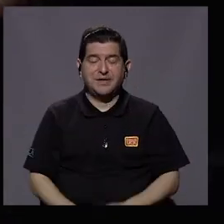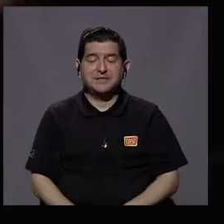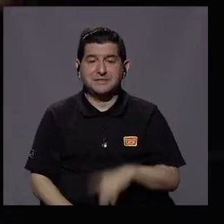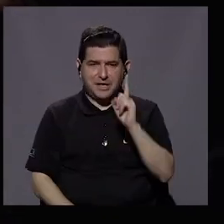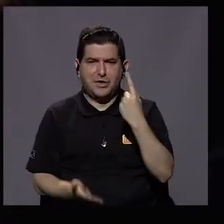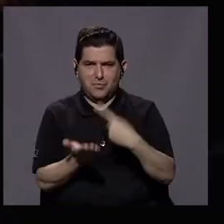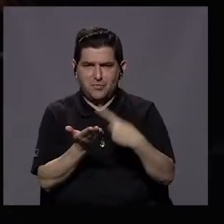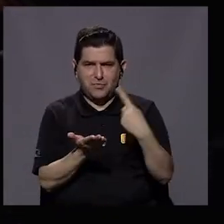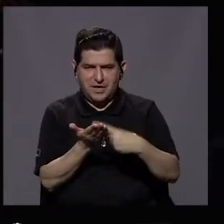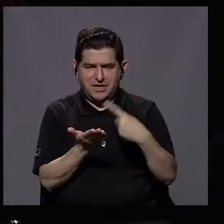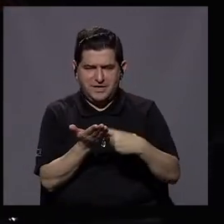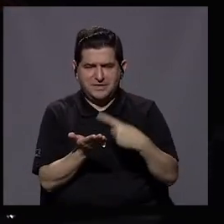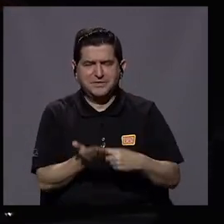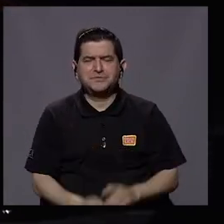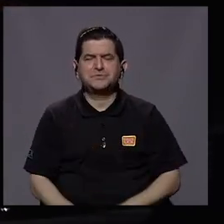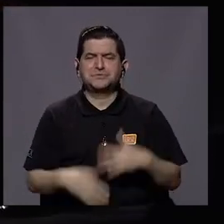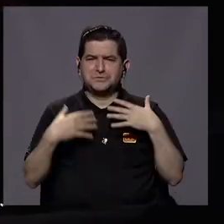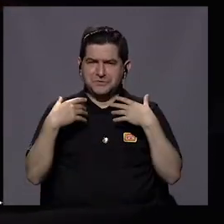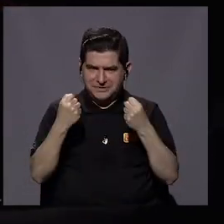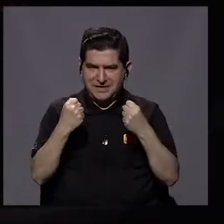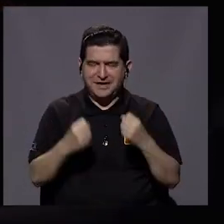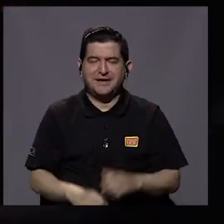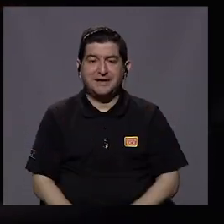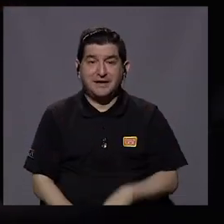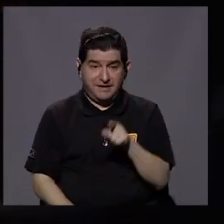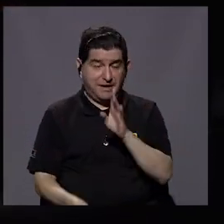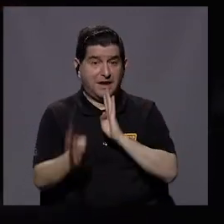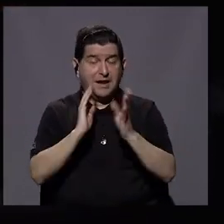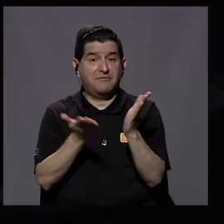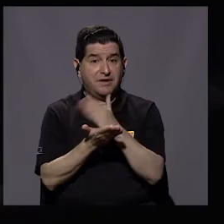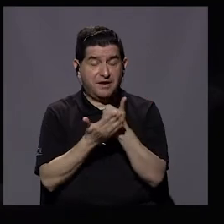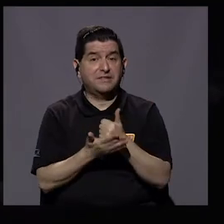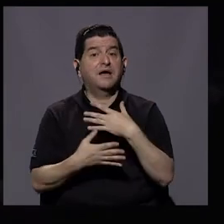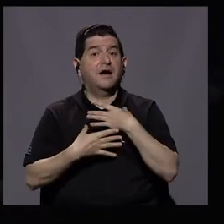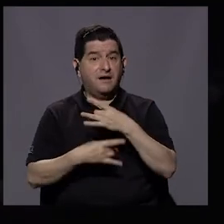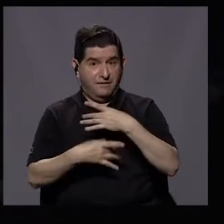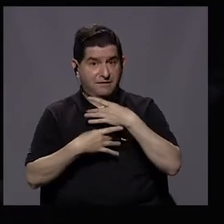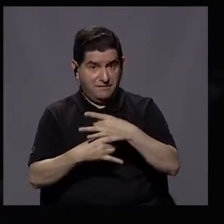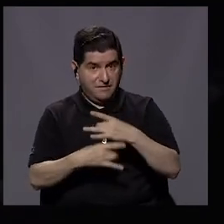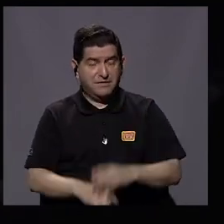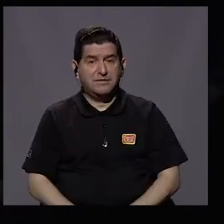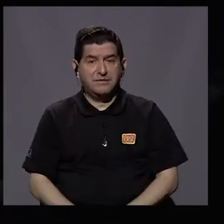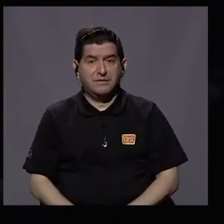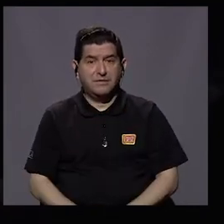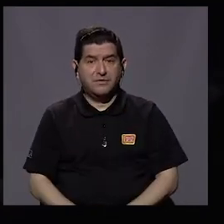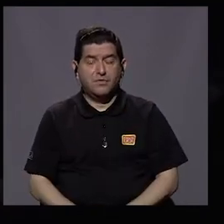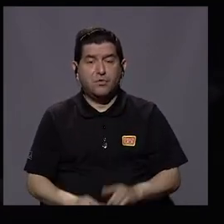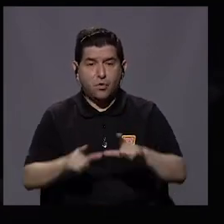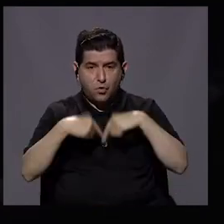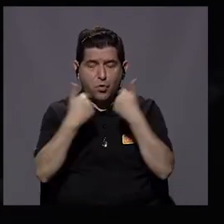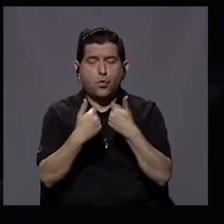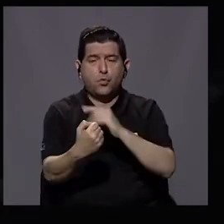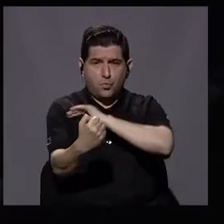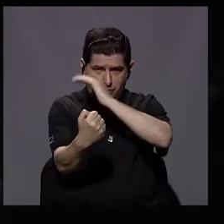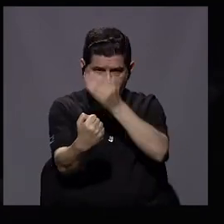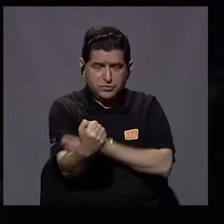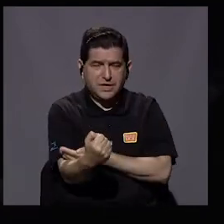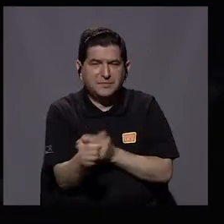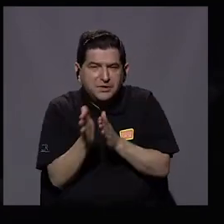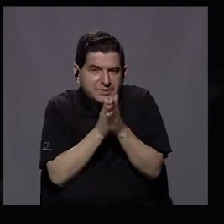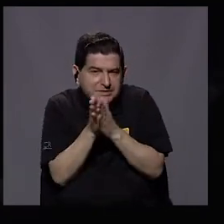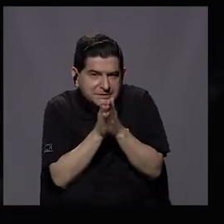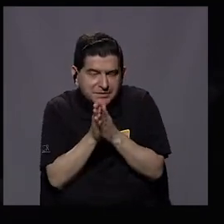muy sana. Ahora acaba de haber planteado algo bastante disruptivo y es cómo las fuerzas centrífugas del poder hacen de las